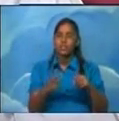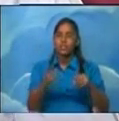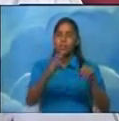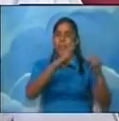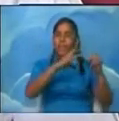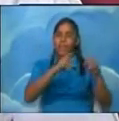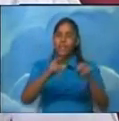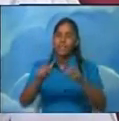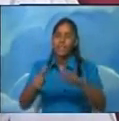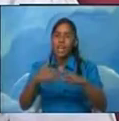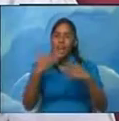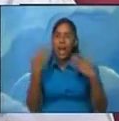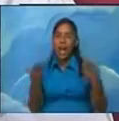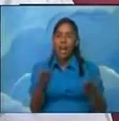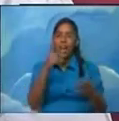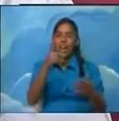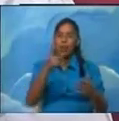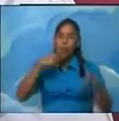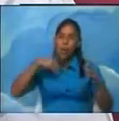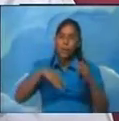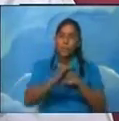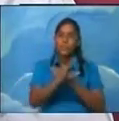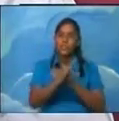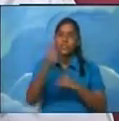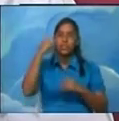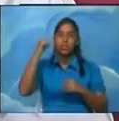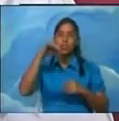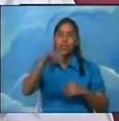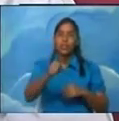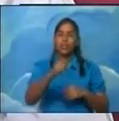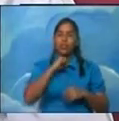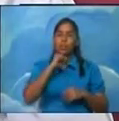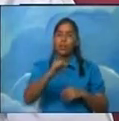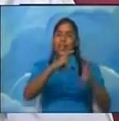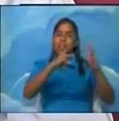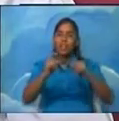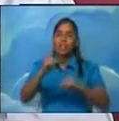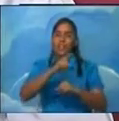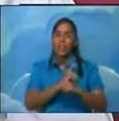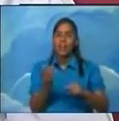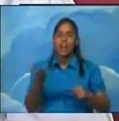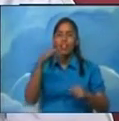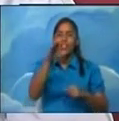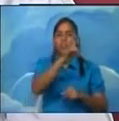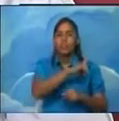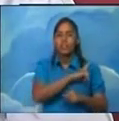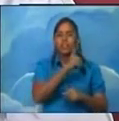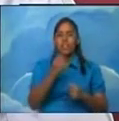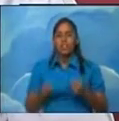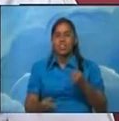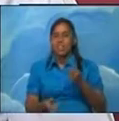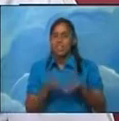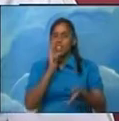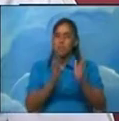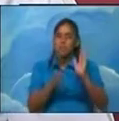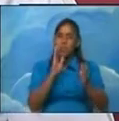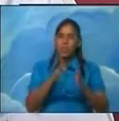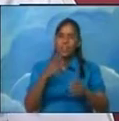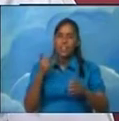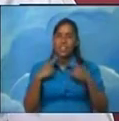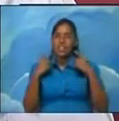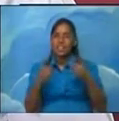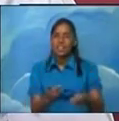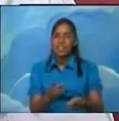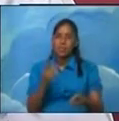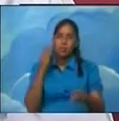tierra a la cual pasáis para tomarla es tierra de monte y de vegas, que bebe las